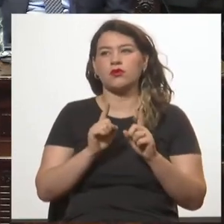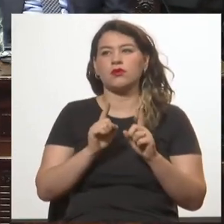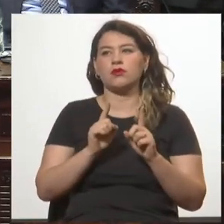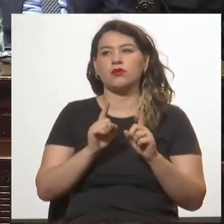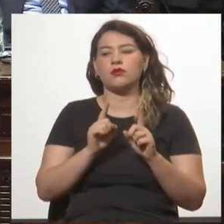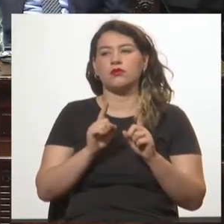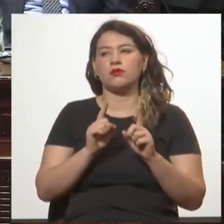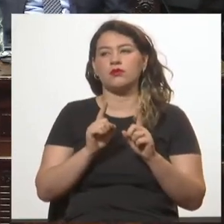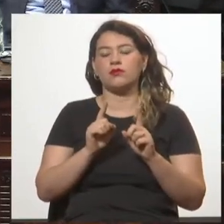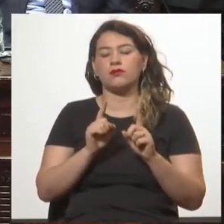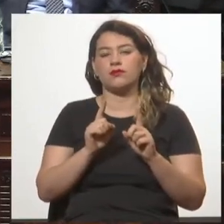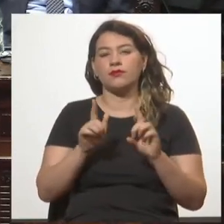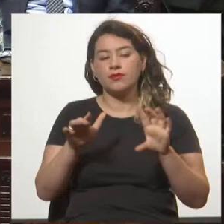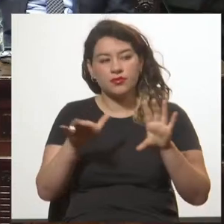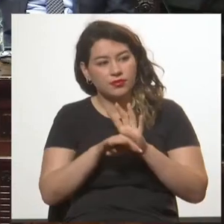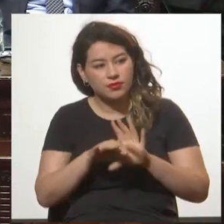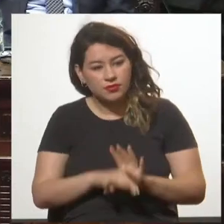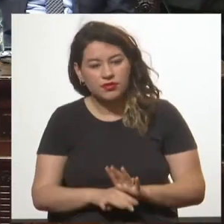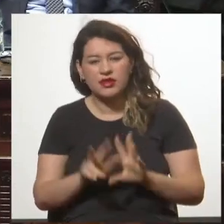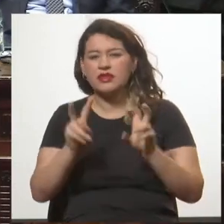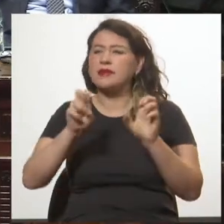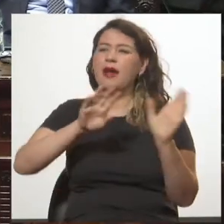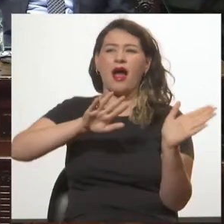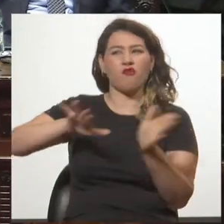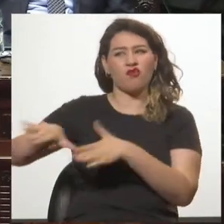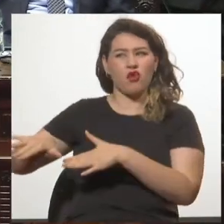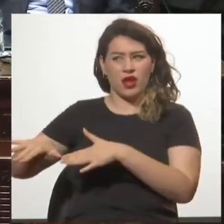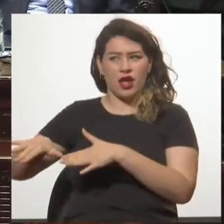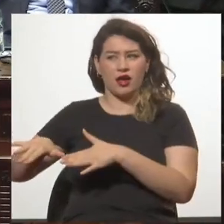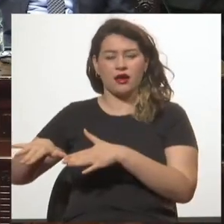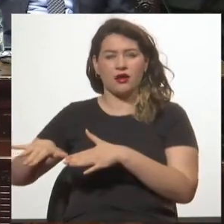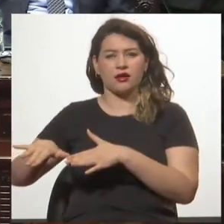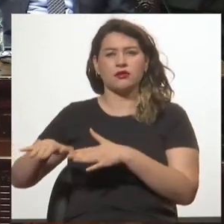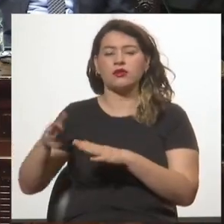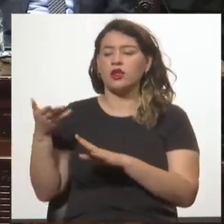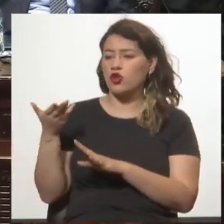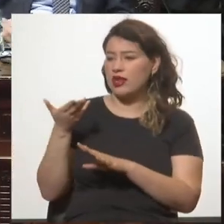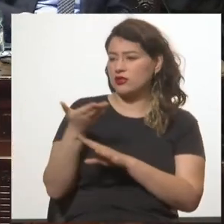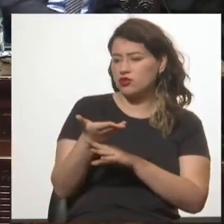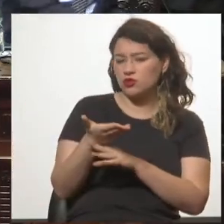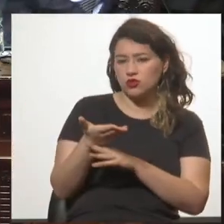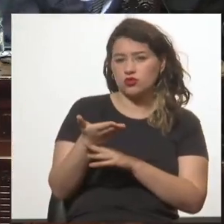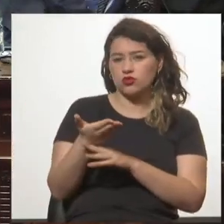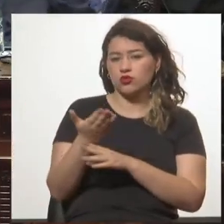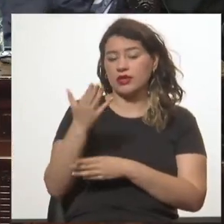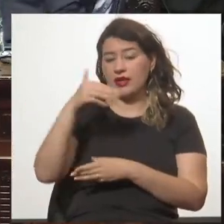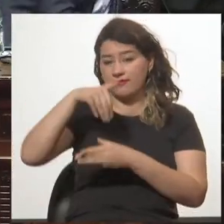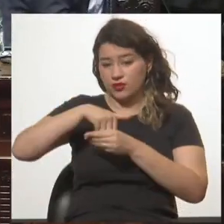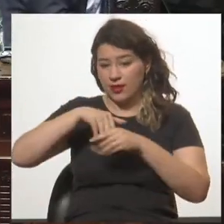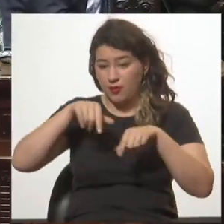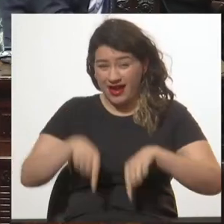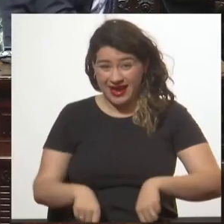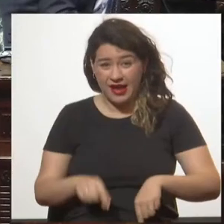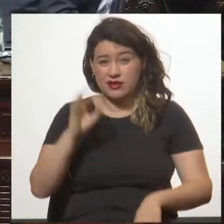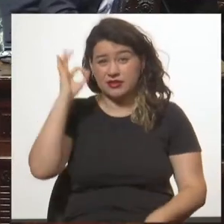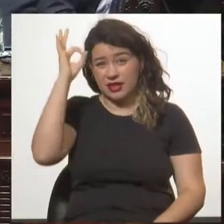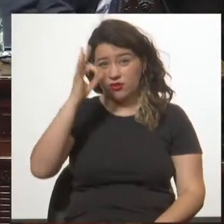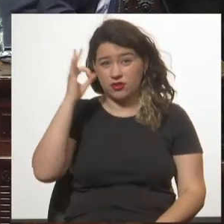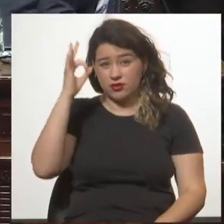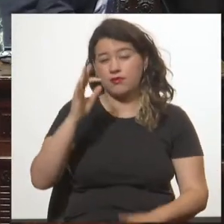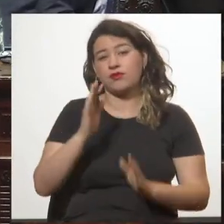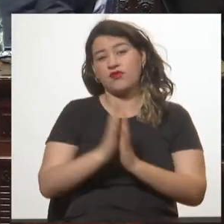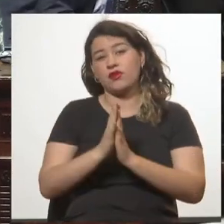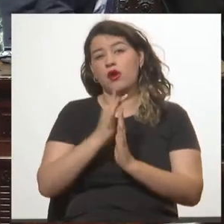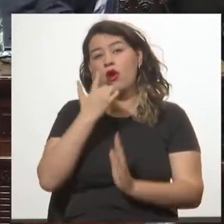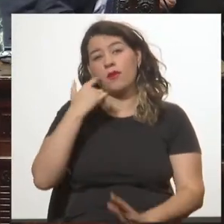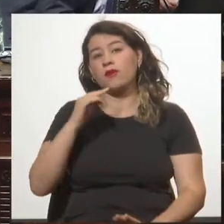y aquellos temas que estén por fuera de la solicitud que votó esta cámara los señores y